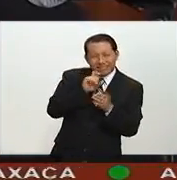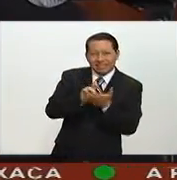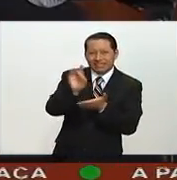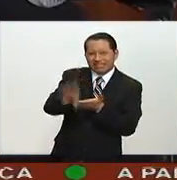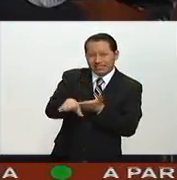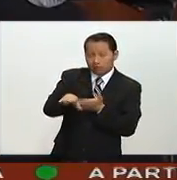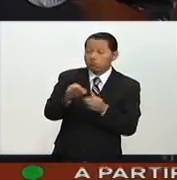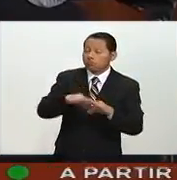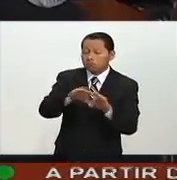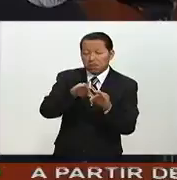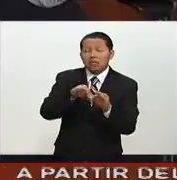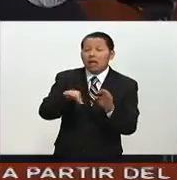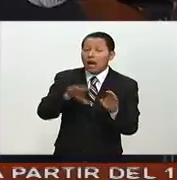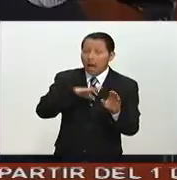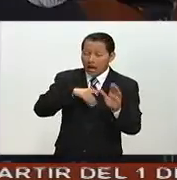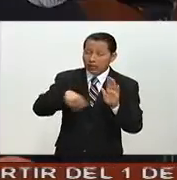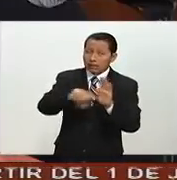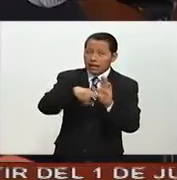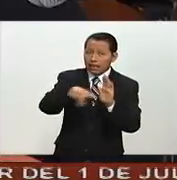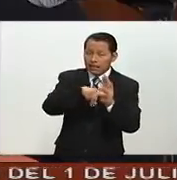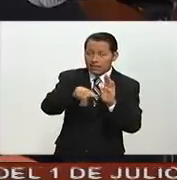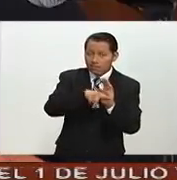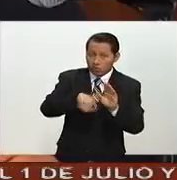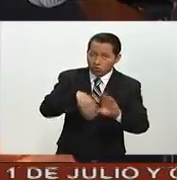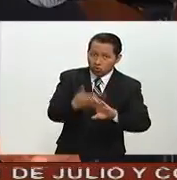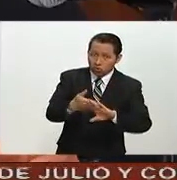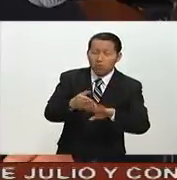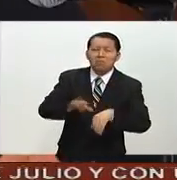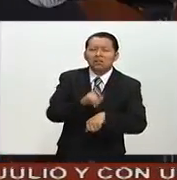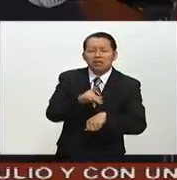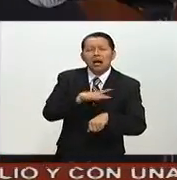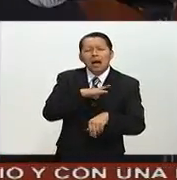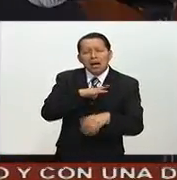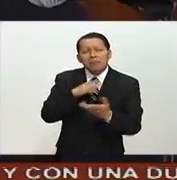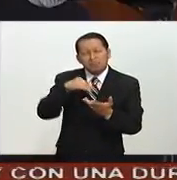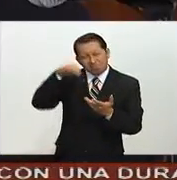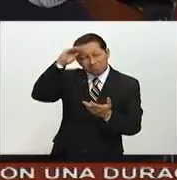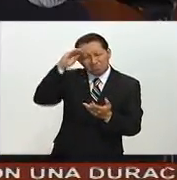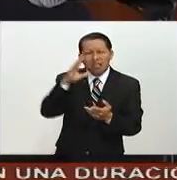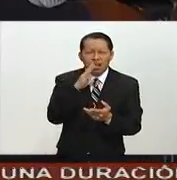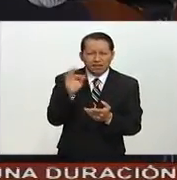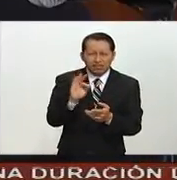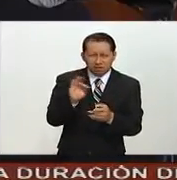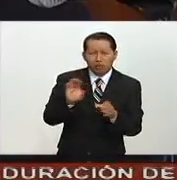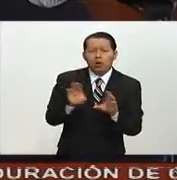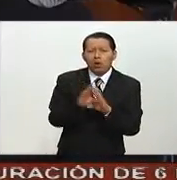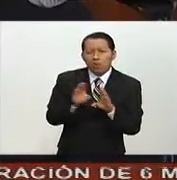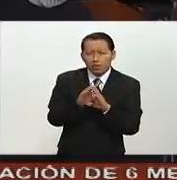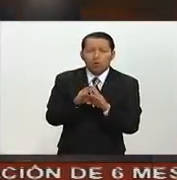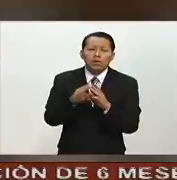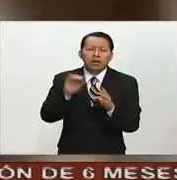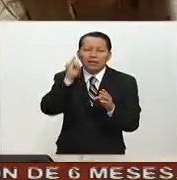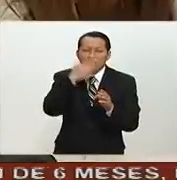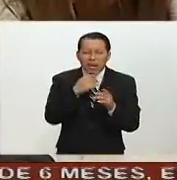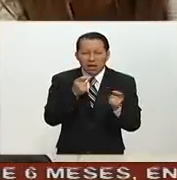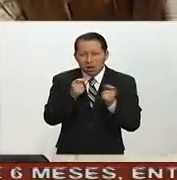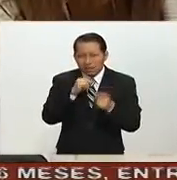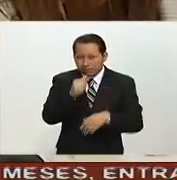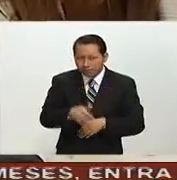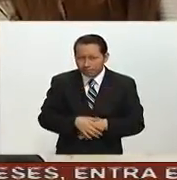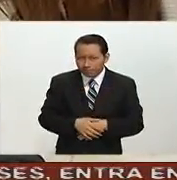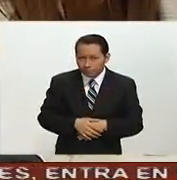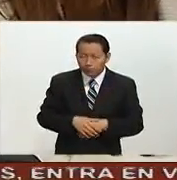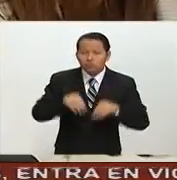consecuencias muy negativas. Situaciones que para muchos parecieran tan simples como dejar de tener el control sobre una imagen. En la